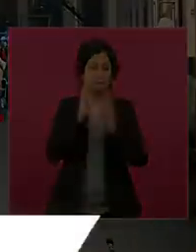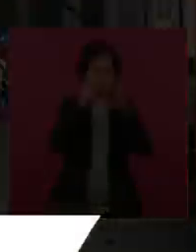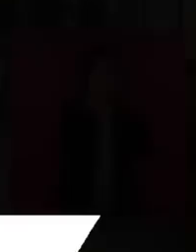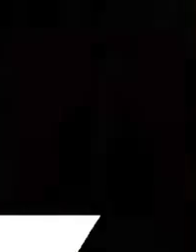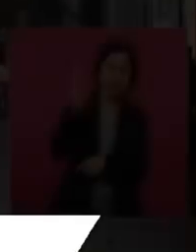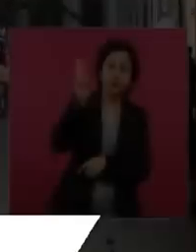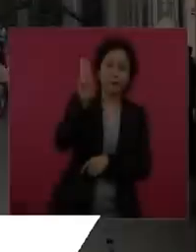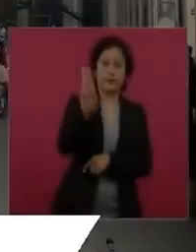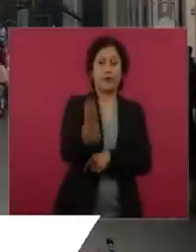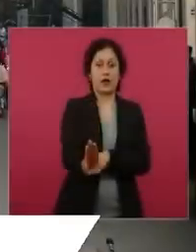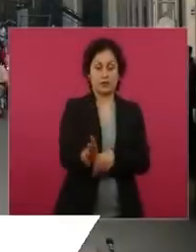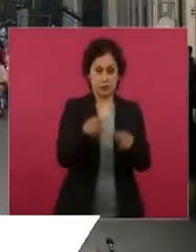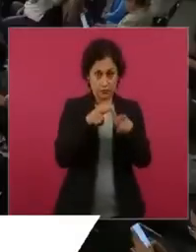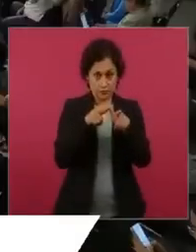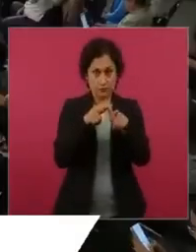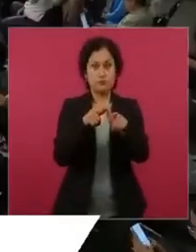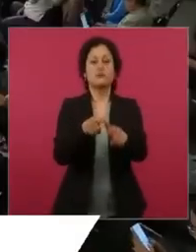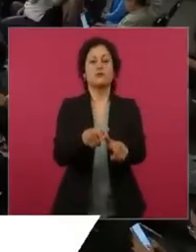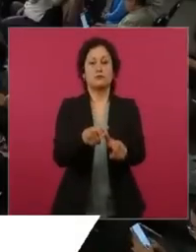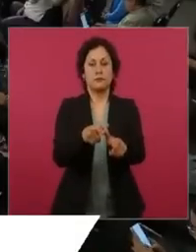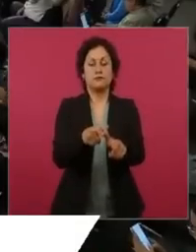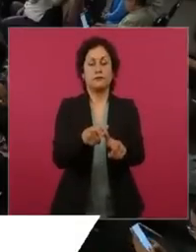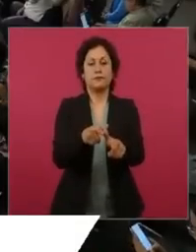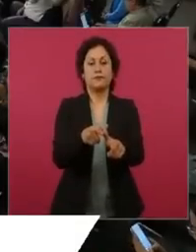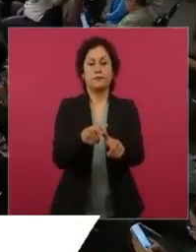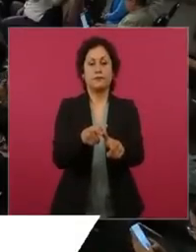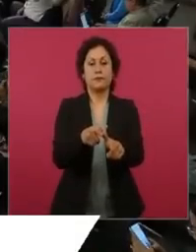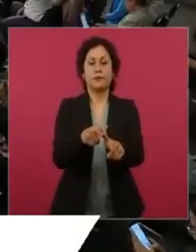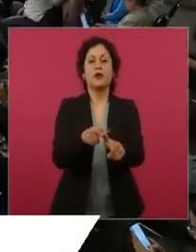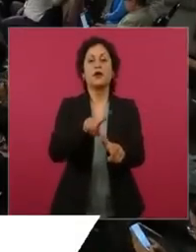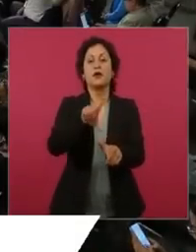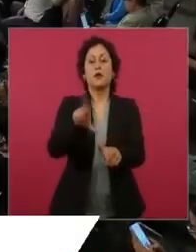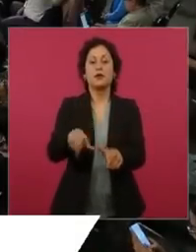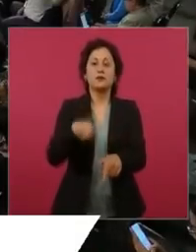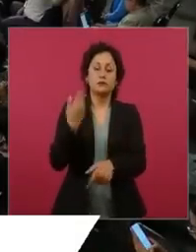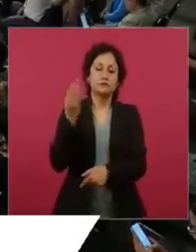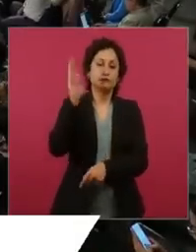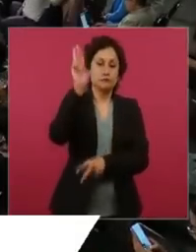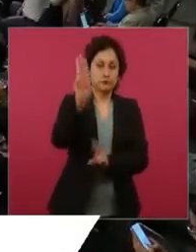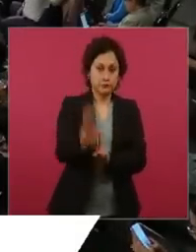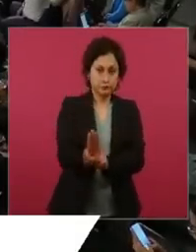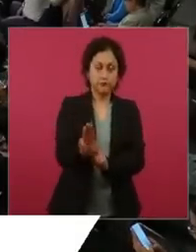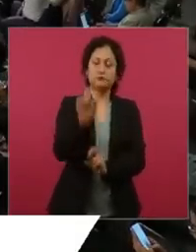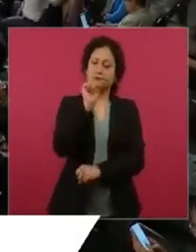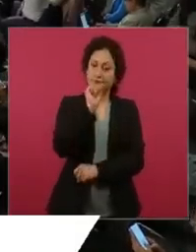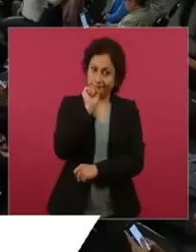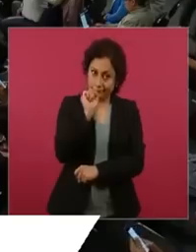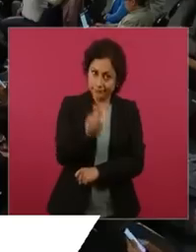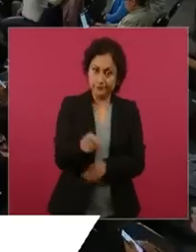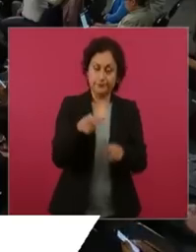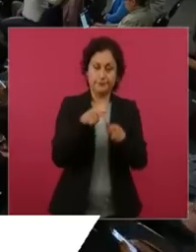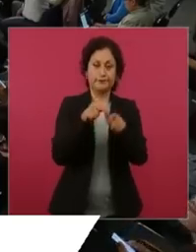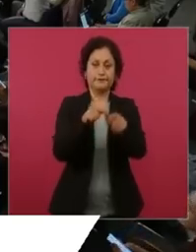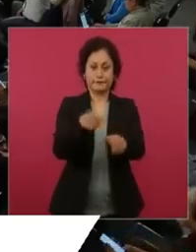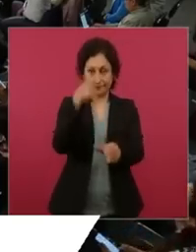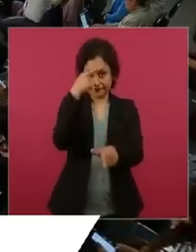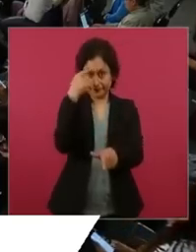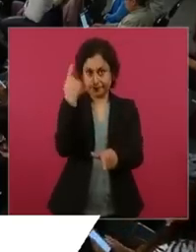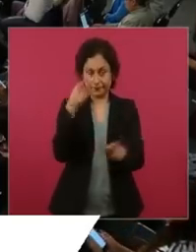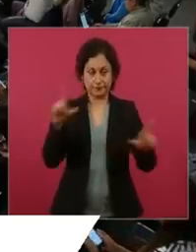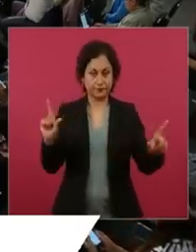pues prácticamente mintiendo de que iban a la cabeza y bueno el presidente para hacer esta